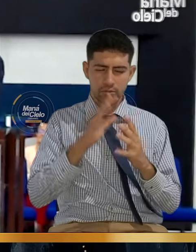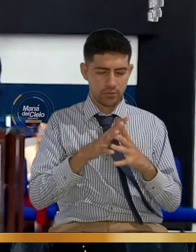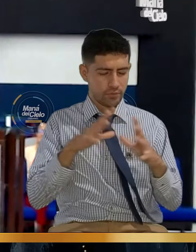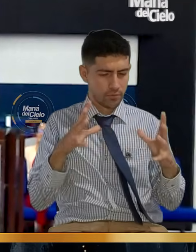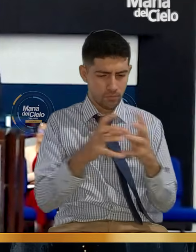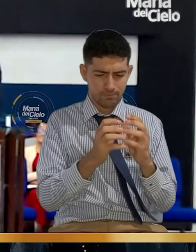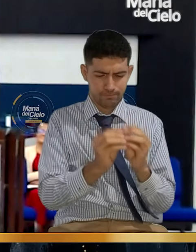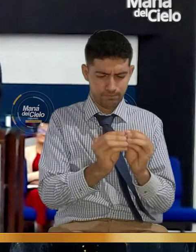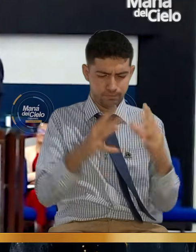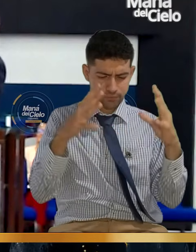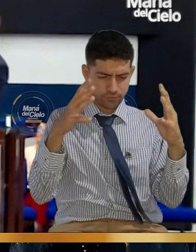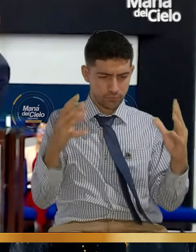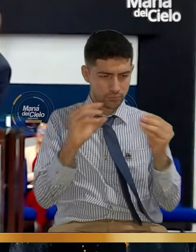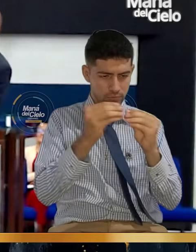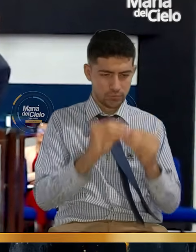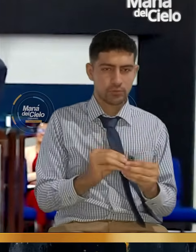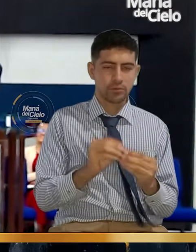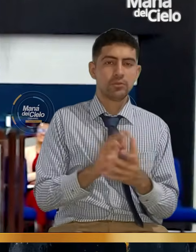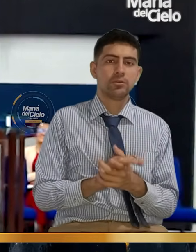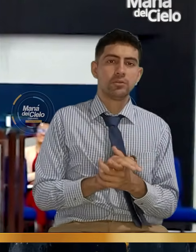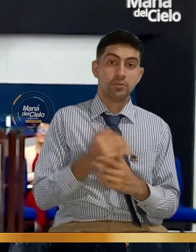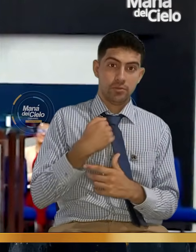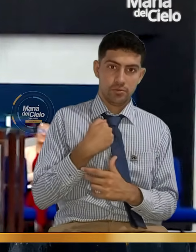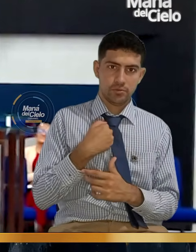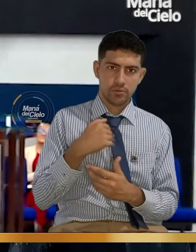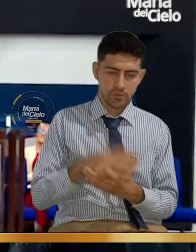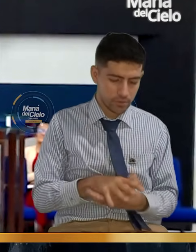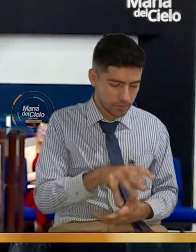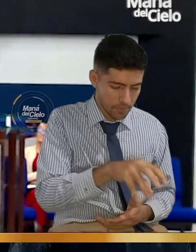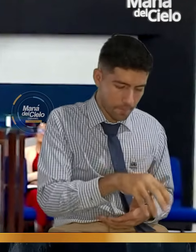Entonces ahí mismo lo estrellé y le dije, bueno, eso es una explosión. ¿Y